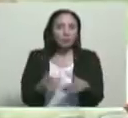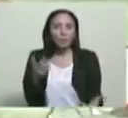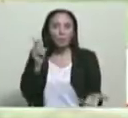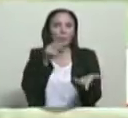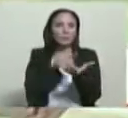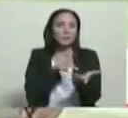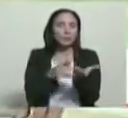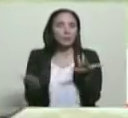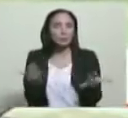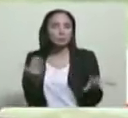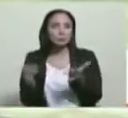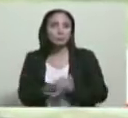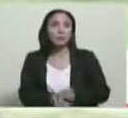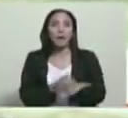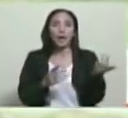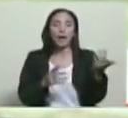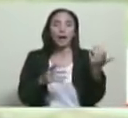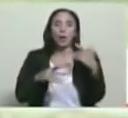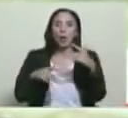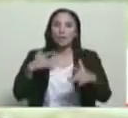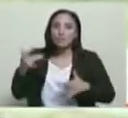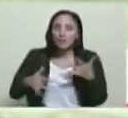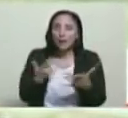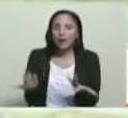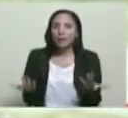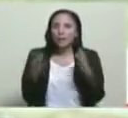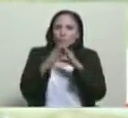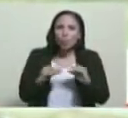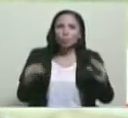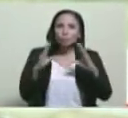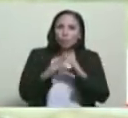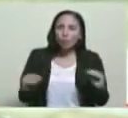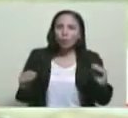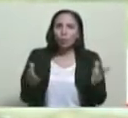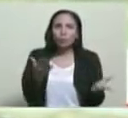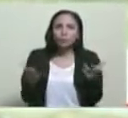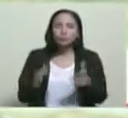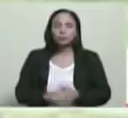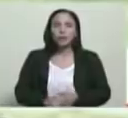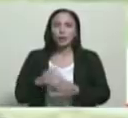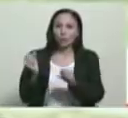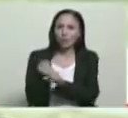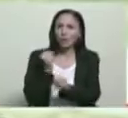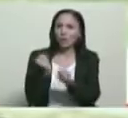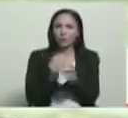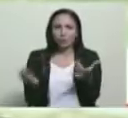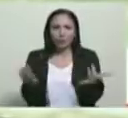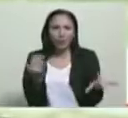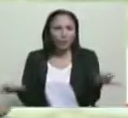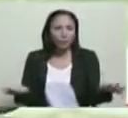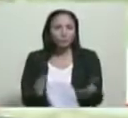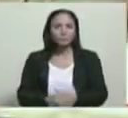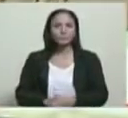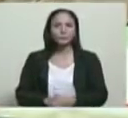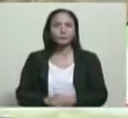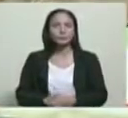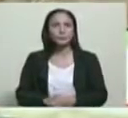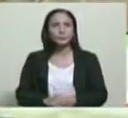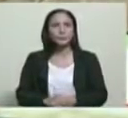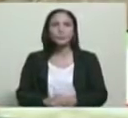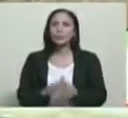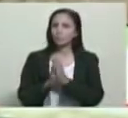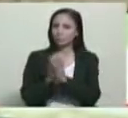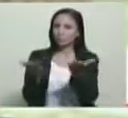participando en los distintos programas de chamba juvenil? ¿Y cómo está la perspectiva del chamba juvenil productivo a nivel nacional? Por